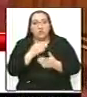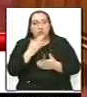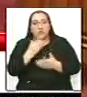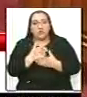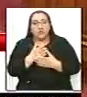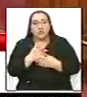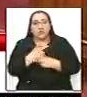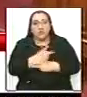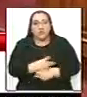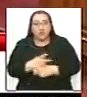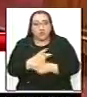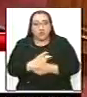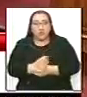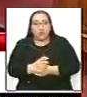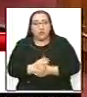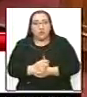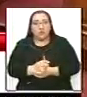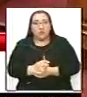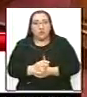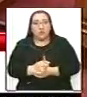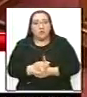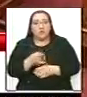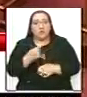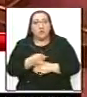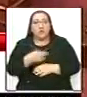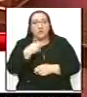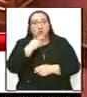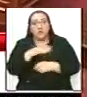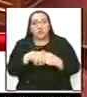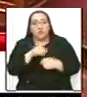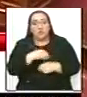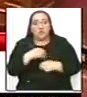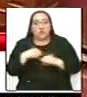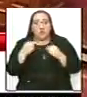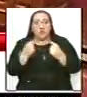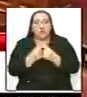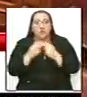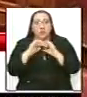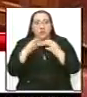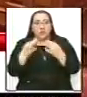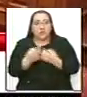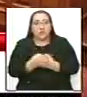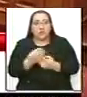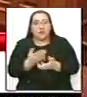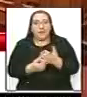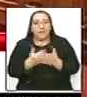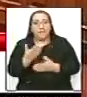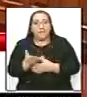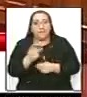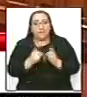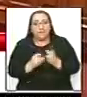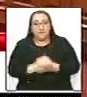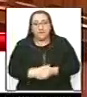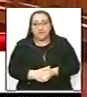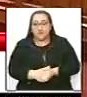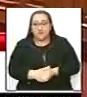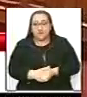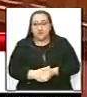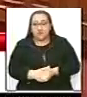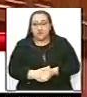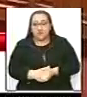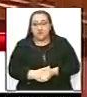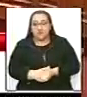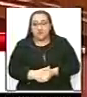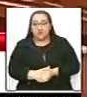la prevención de la violencia contra las mujeres e integrantes del grupo familiar, dado los casos pues